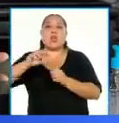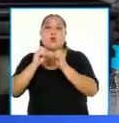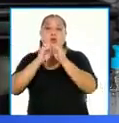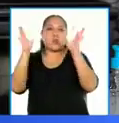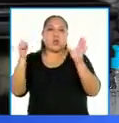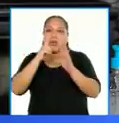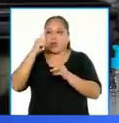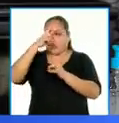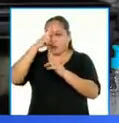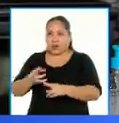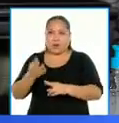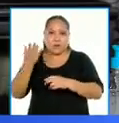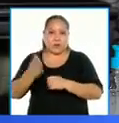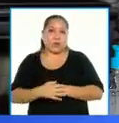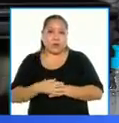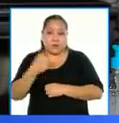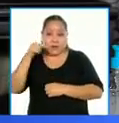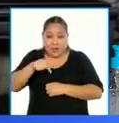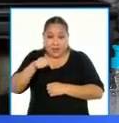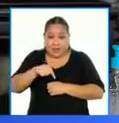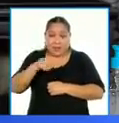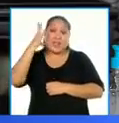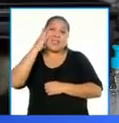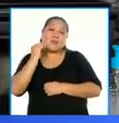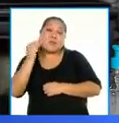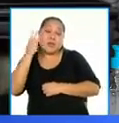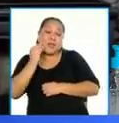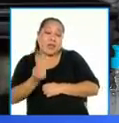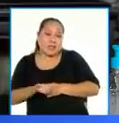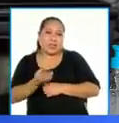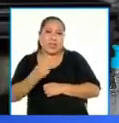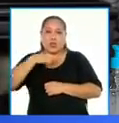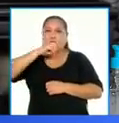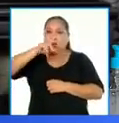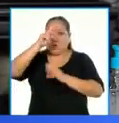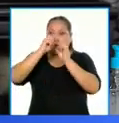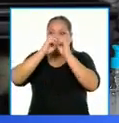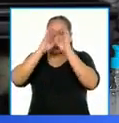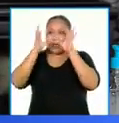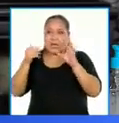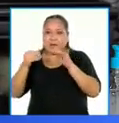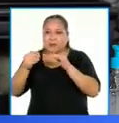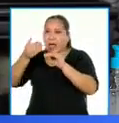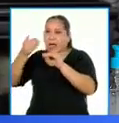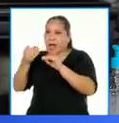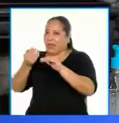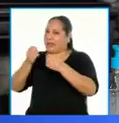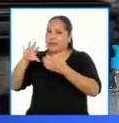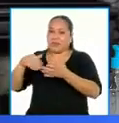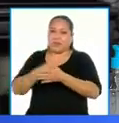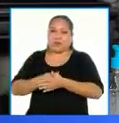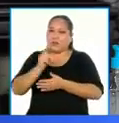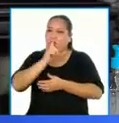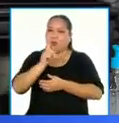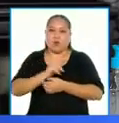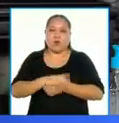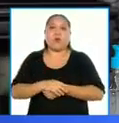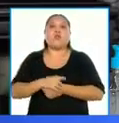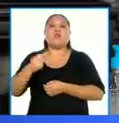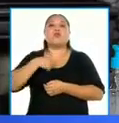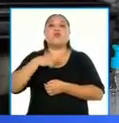cumplió. Entonces, desde esa experiencia y desde esa experiencia vamos a dar fecha